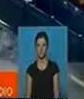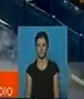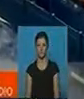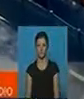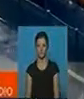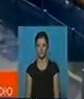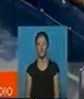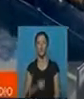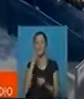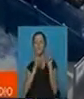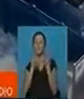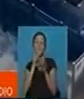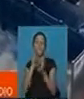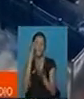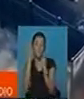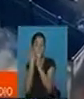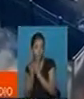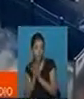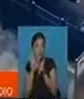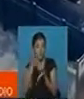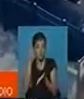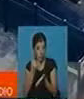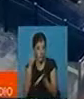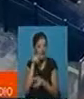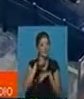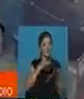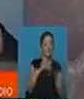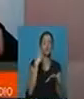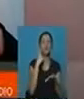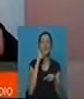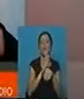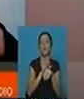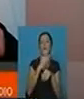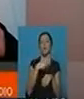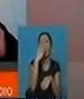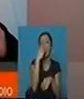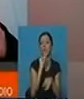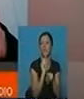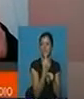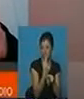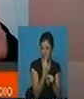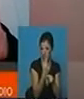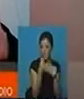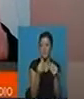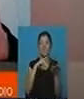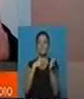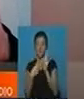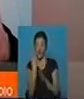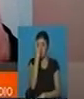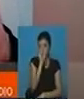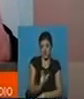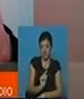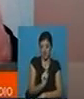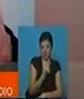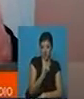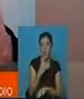Para los expertos en seguridad, el caso se enmarca en la modalidad conocida como lobo solitario. Un atacante sin vínculos